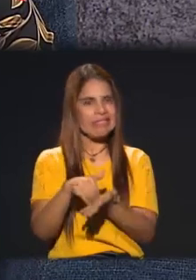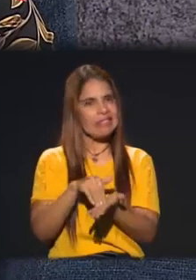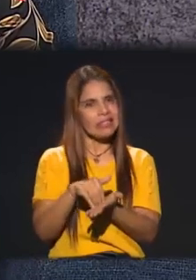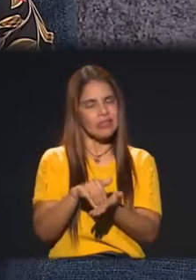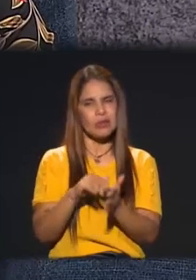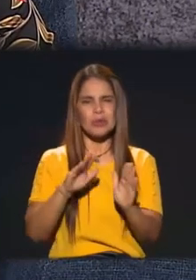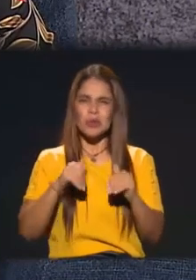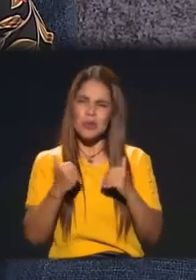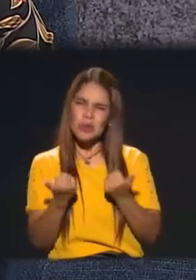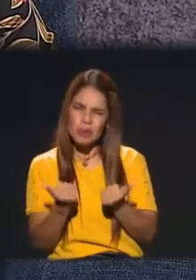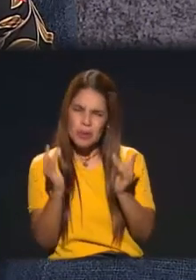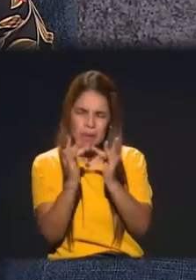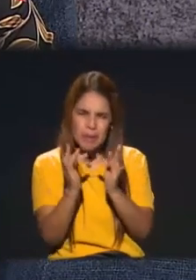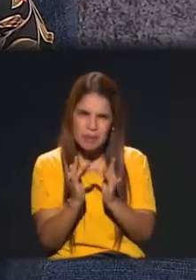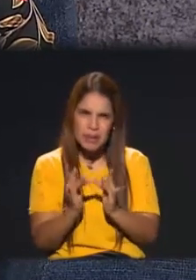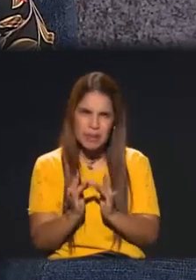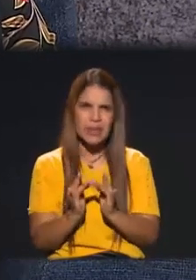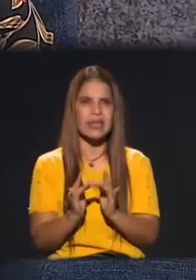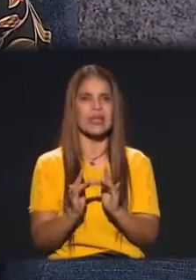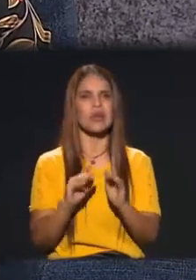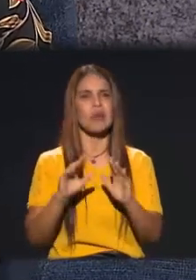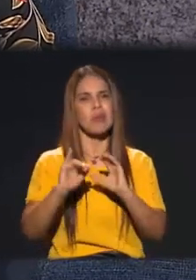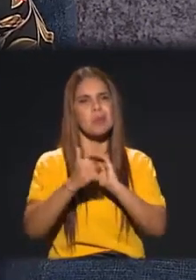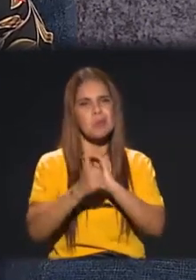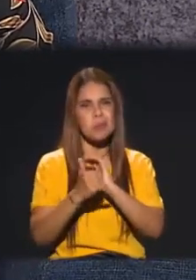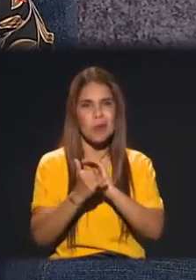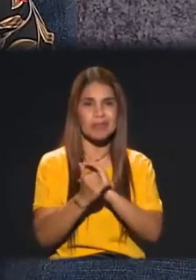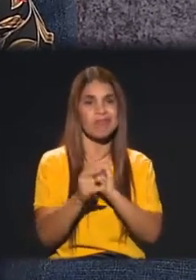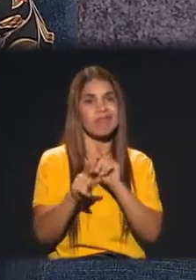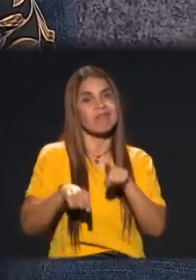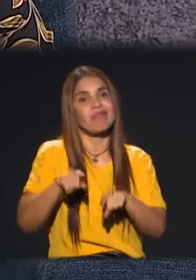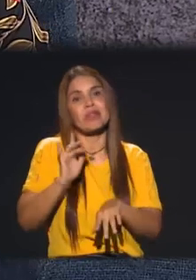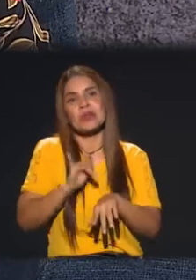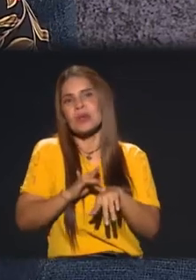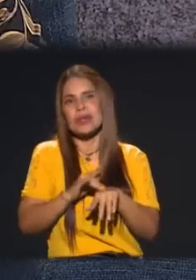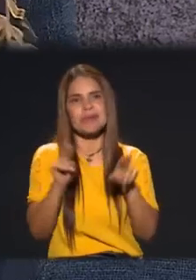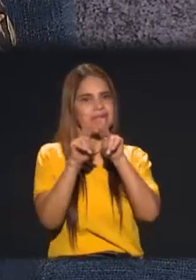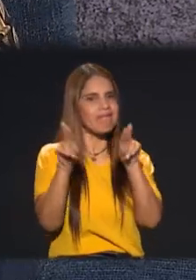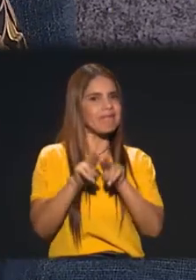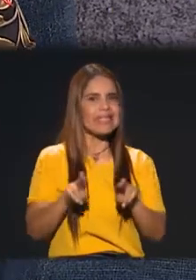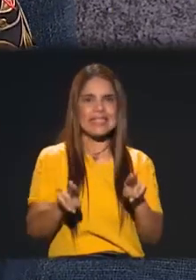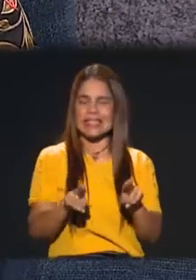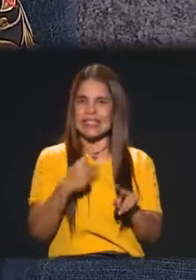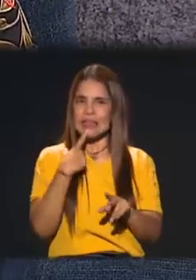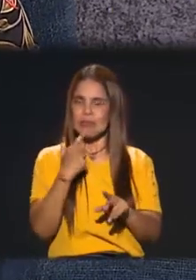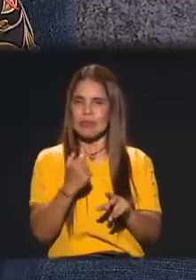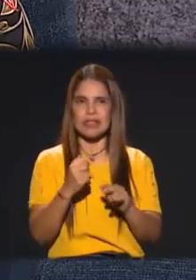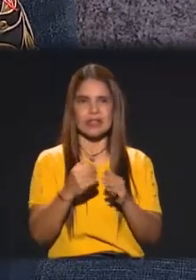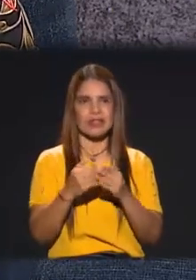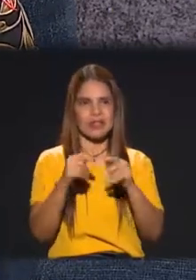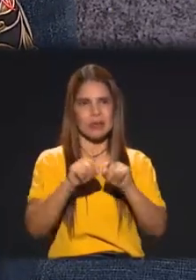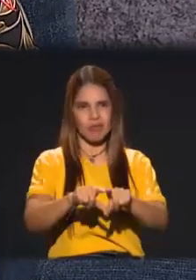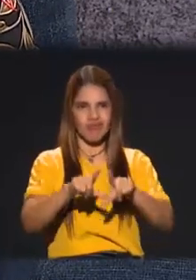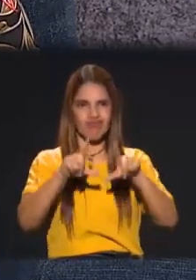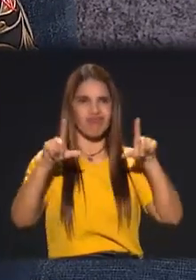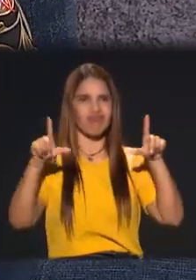Entonces, lograr acercarnos a esos niños a través del WhatsApp muchas veces, porque no logramos tener siquiera para acceder a